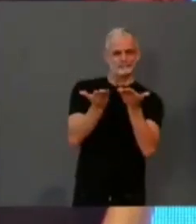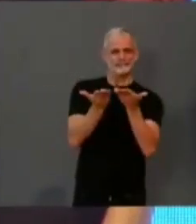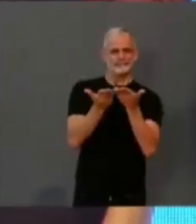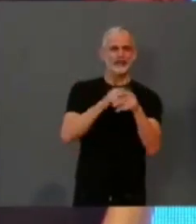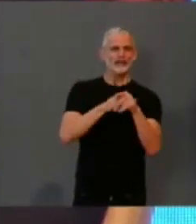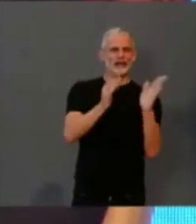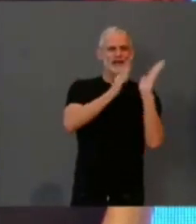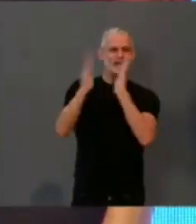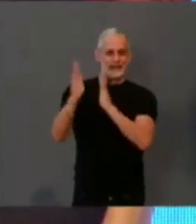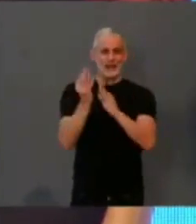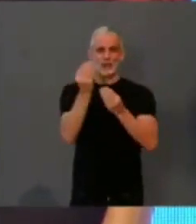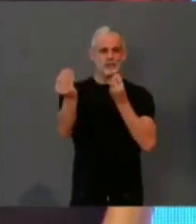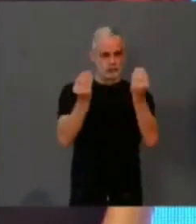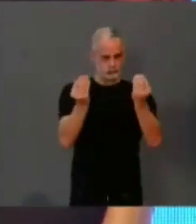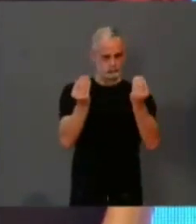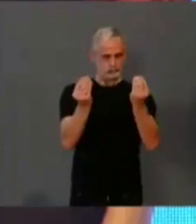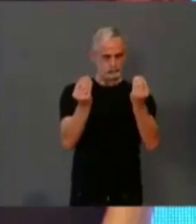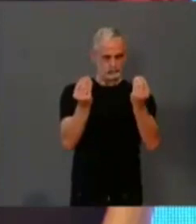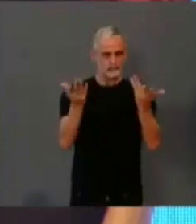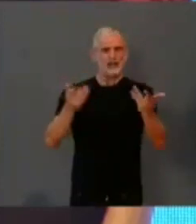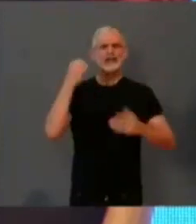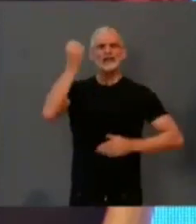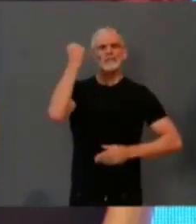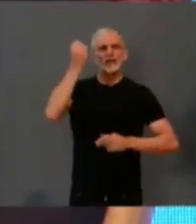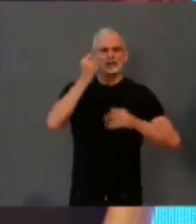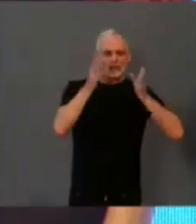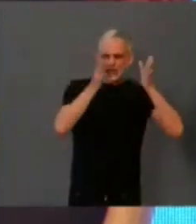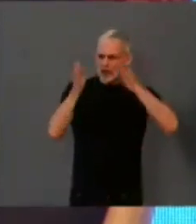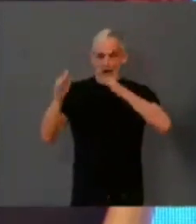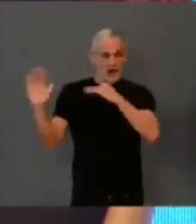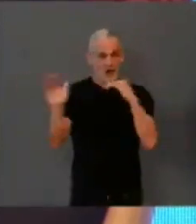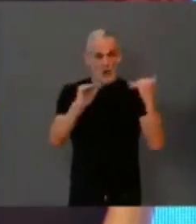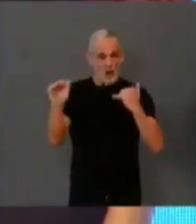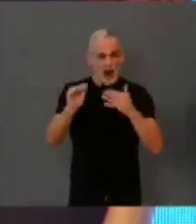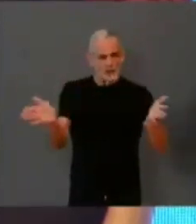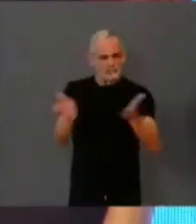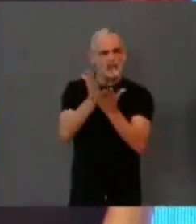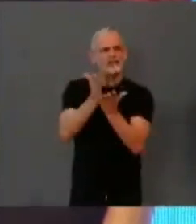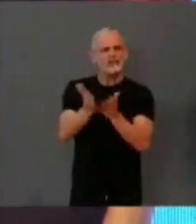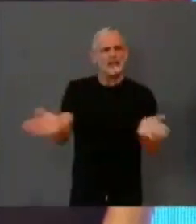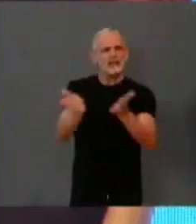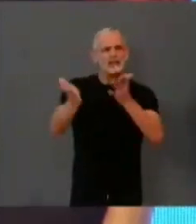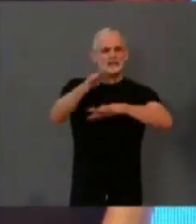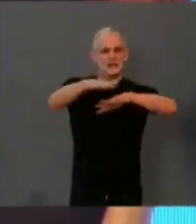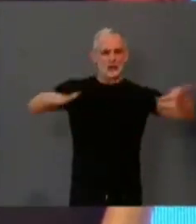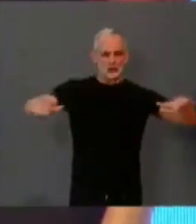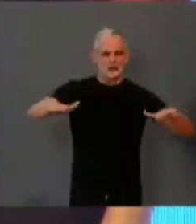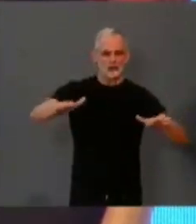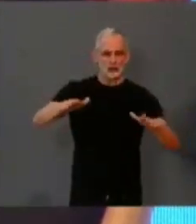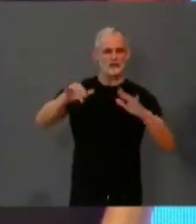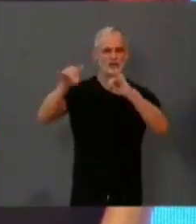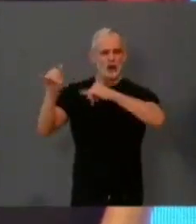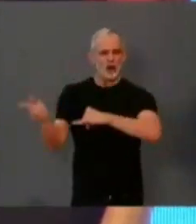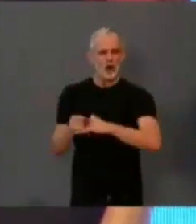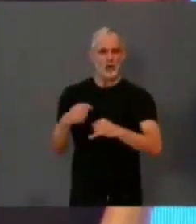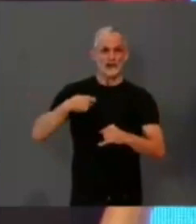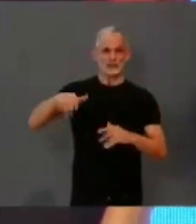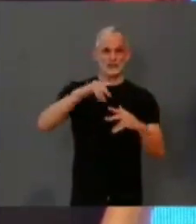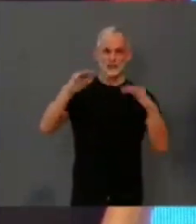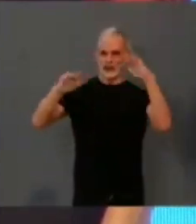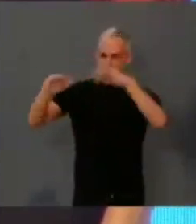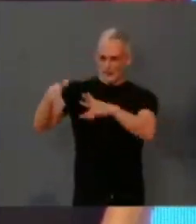compartimos la la importancia que le damos a la promoción de los Derechos entre la población más joven de la